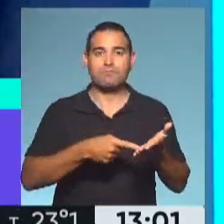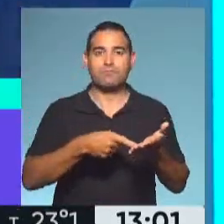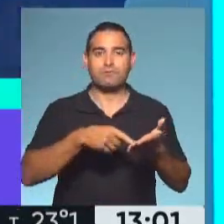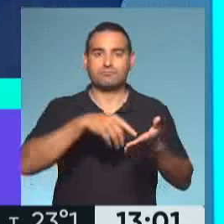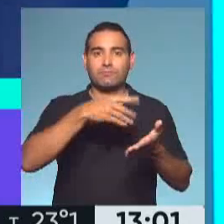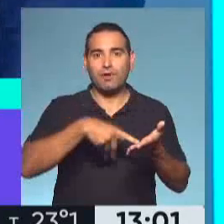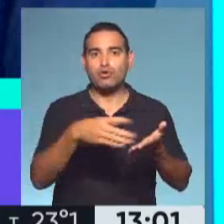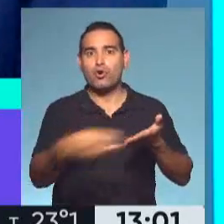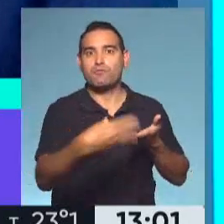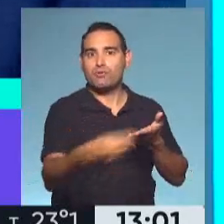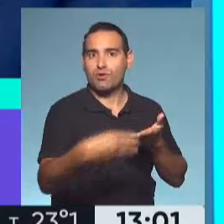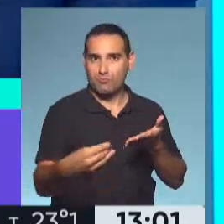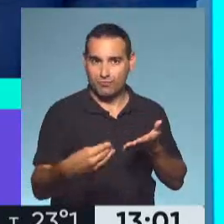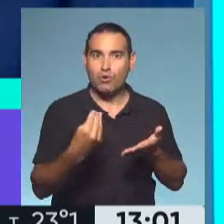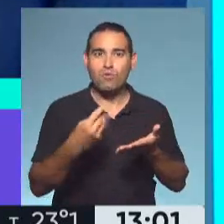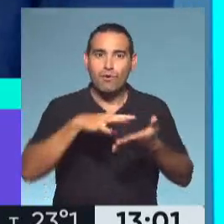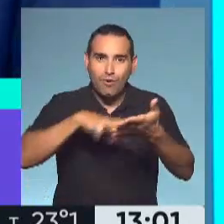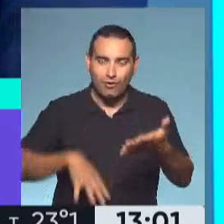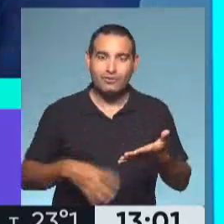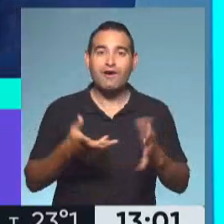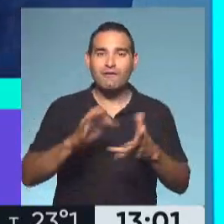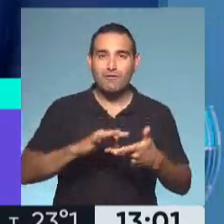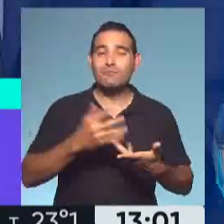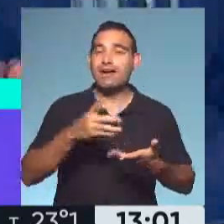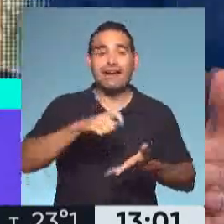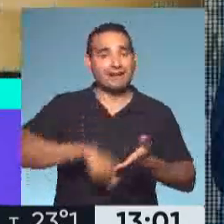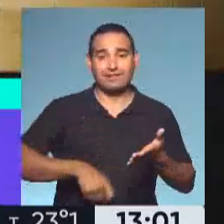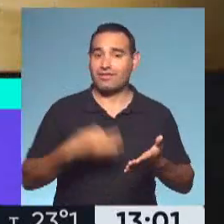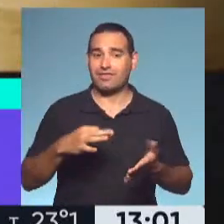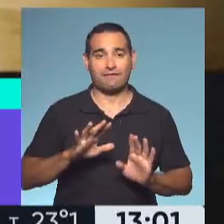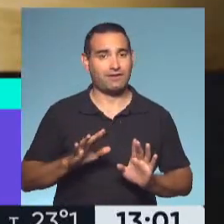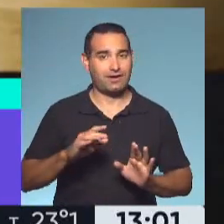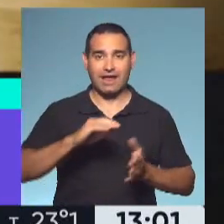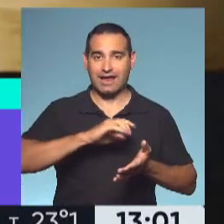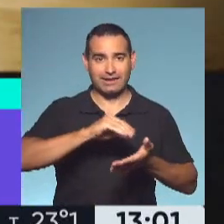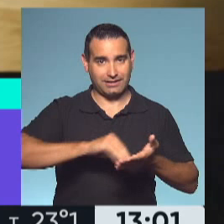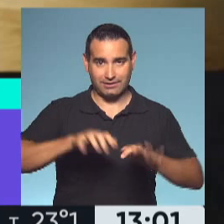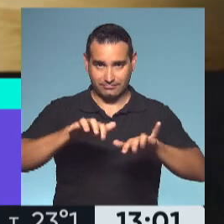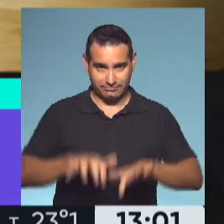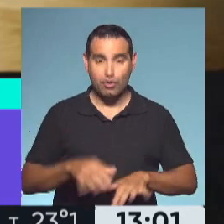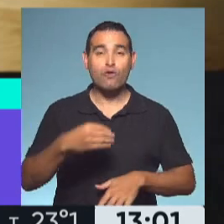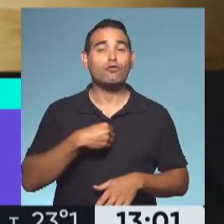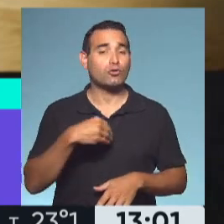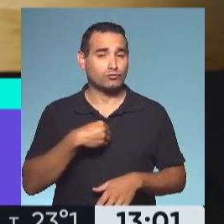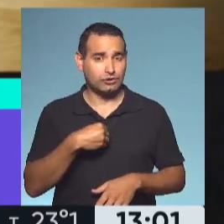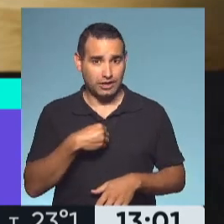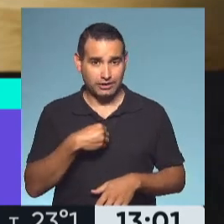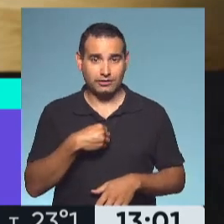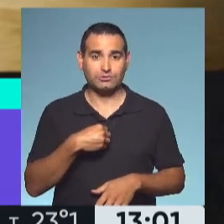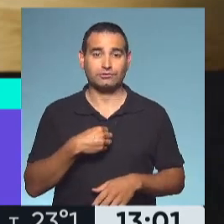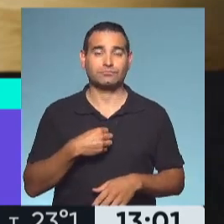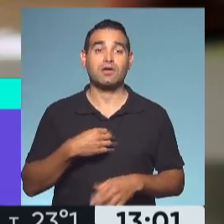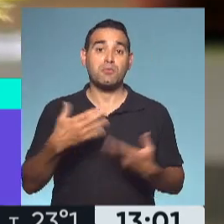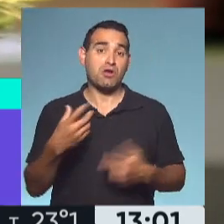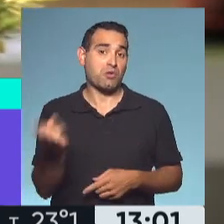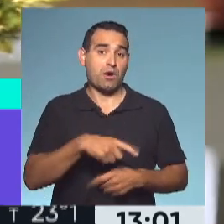que copien del modelo, porque la forma es escrita. La forma es escrita, voluntaria, con principio de reversibilidad.